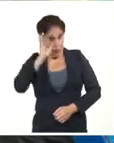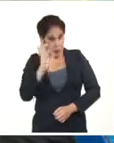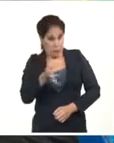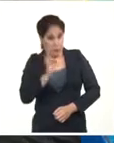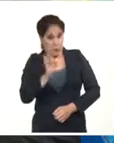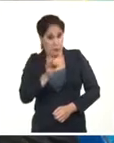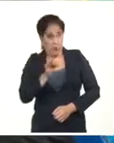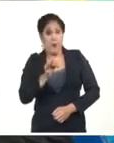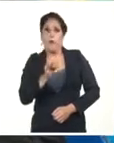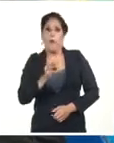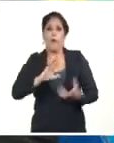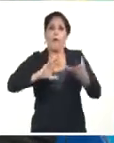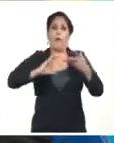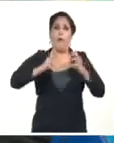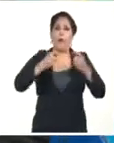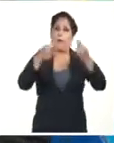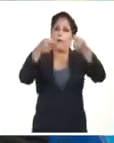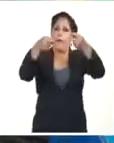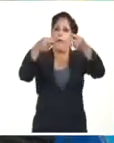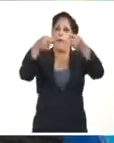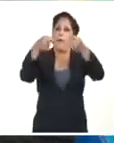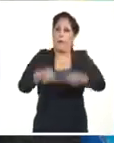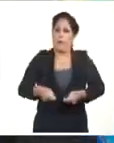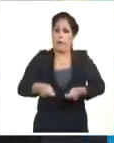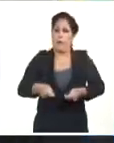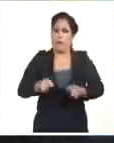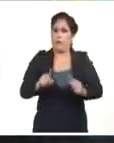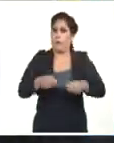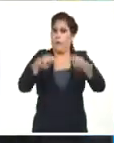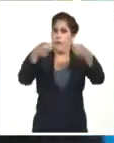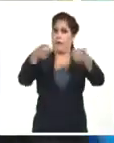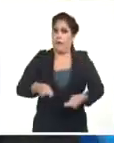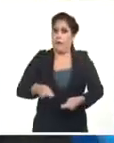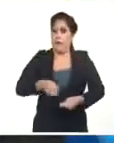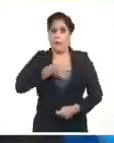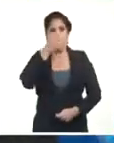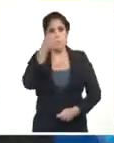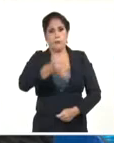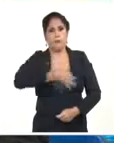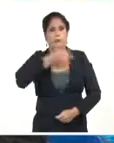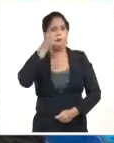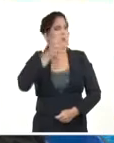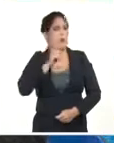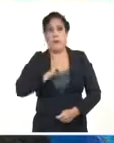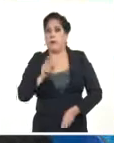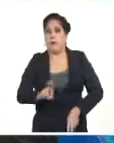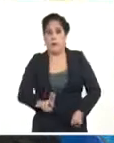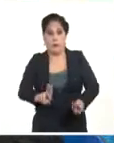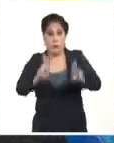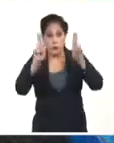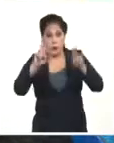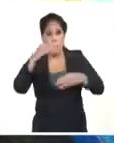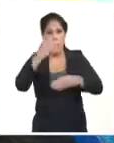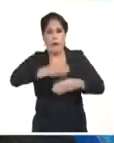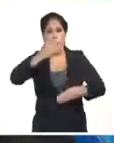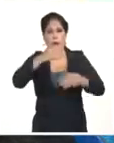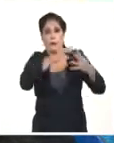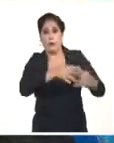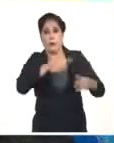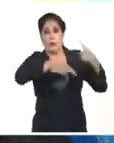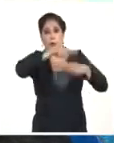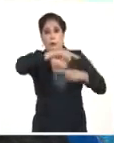Obrador su posición firme, como lo ha manifestado en sus palabras, de rechazo al bloqueo